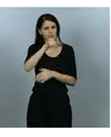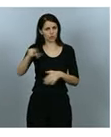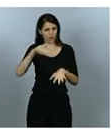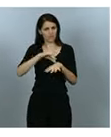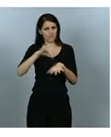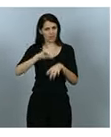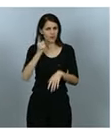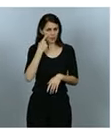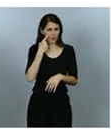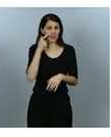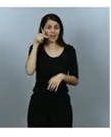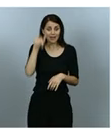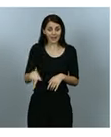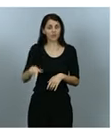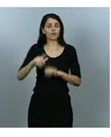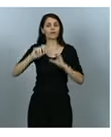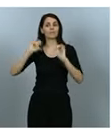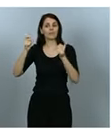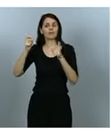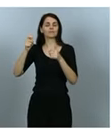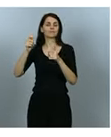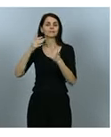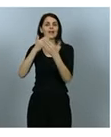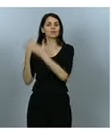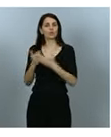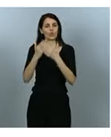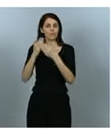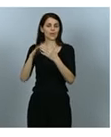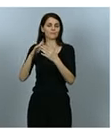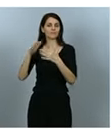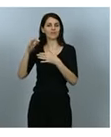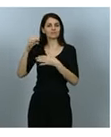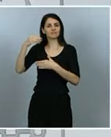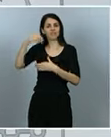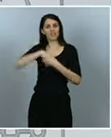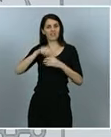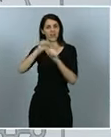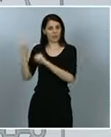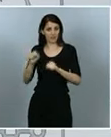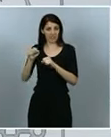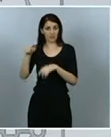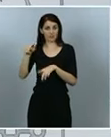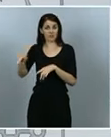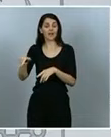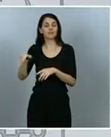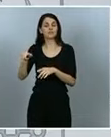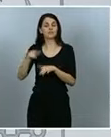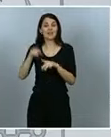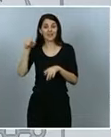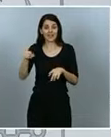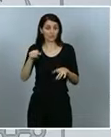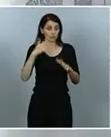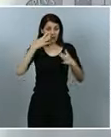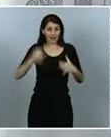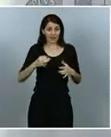de seroprevalencia. Ese es el total de los casos que ha podido haber en nuestro país. Esta curva no es exacta con las cifras que tenemos en